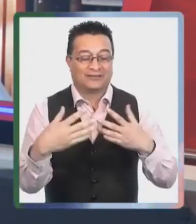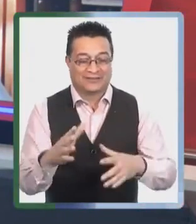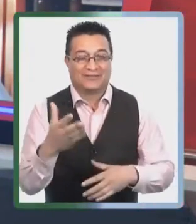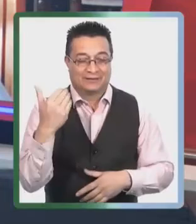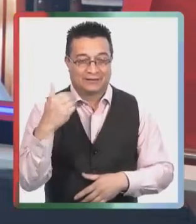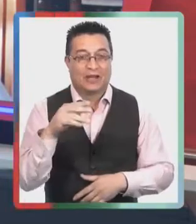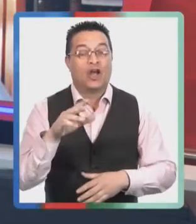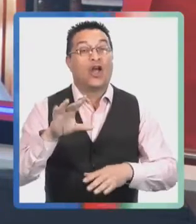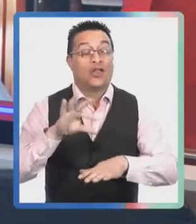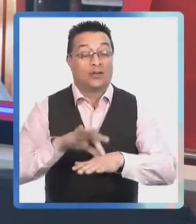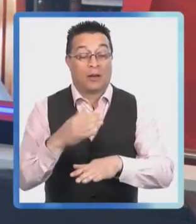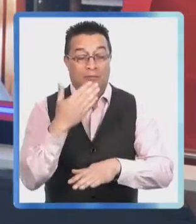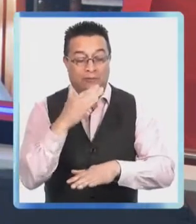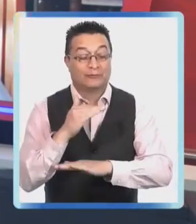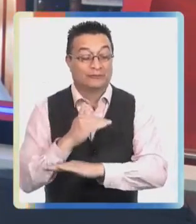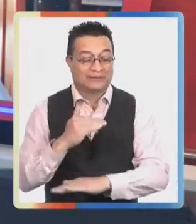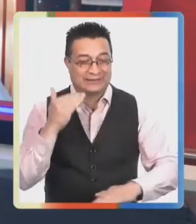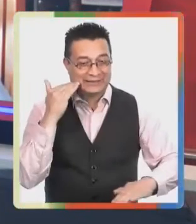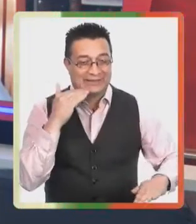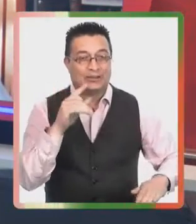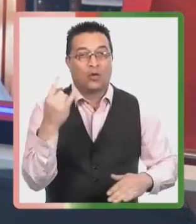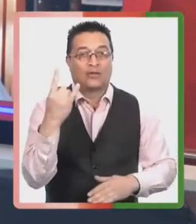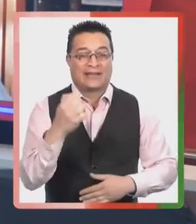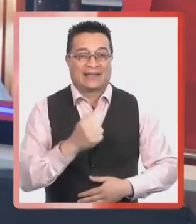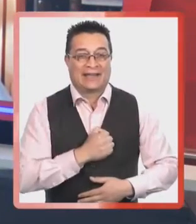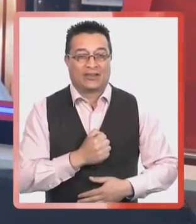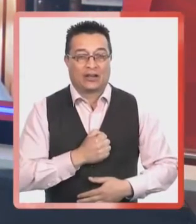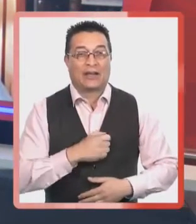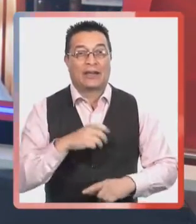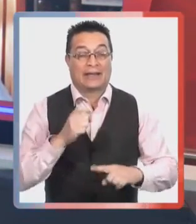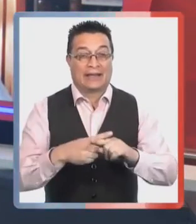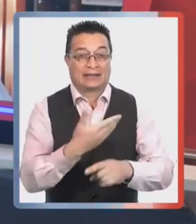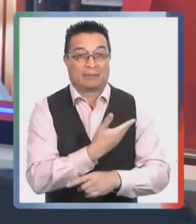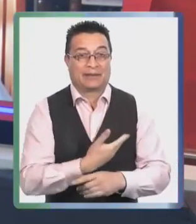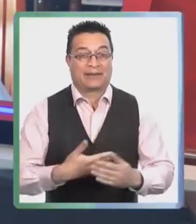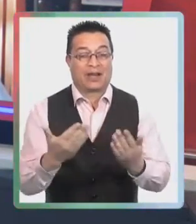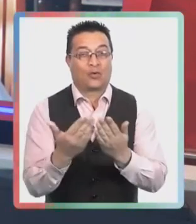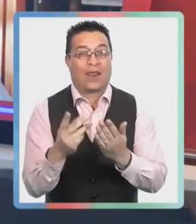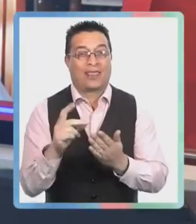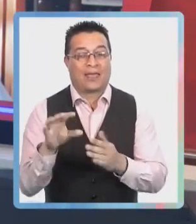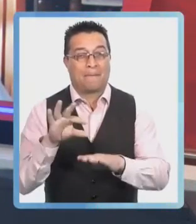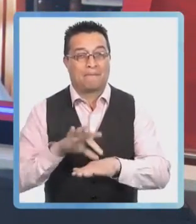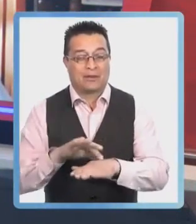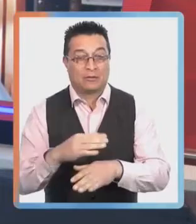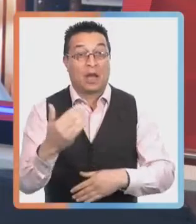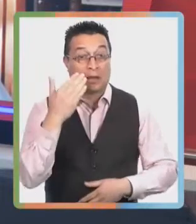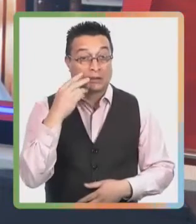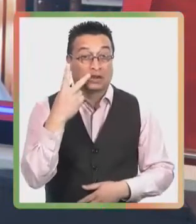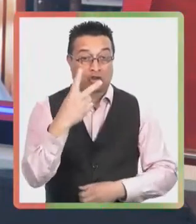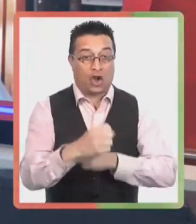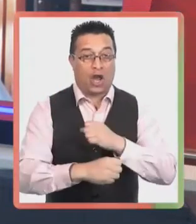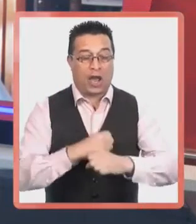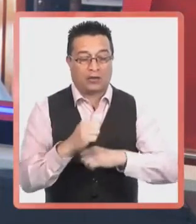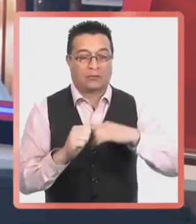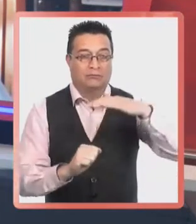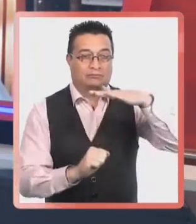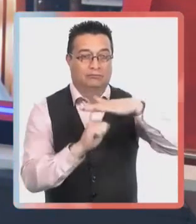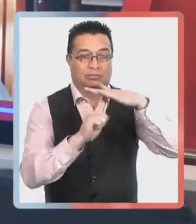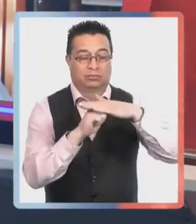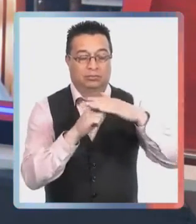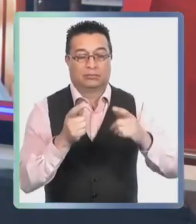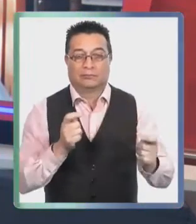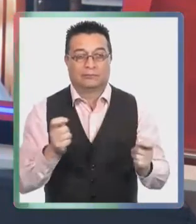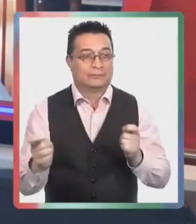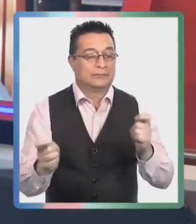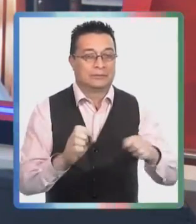aquí, pediatra de la Pontificia Universidad Católica, expresidente del Colegio Médico, estuvo prácticamente 2 años ahí a la cabeza de la